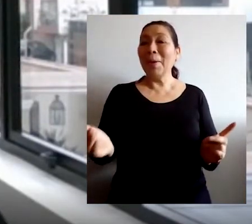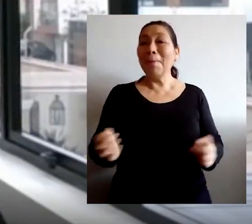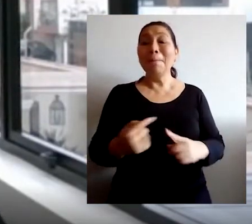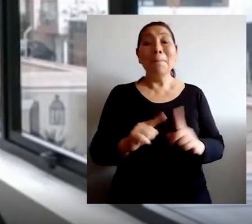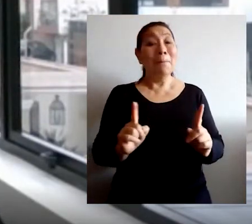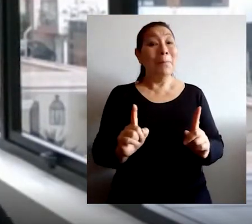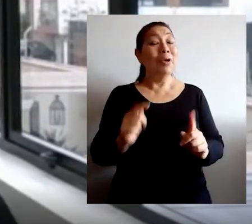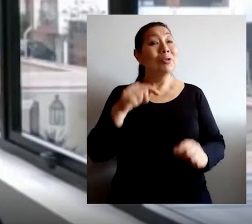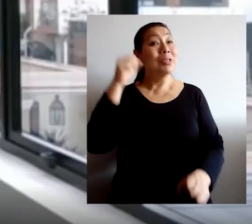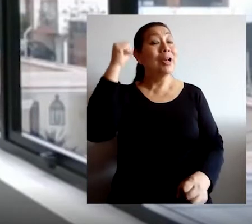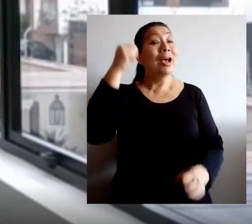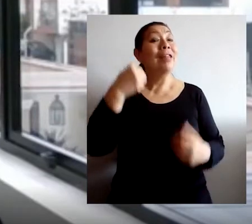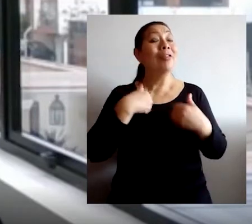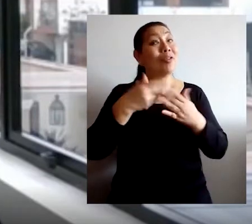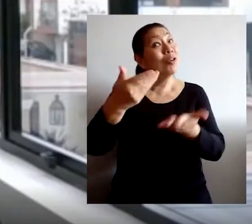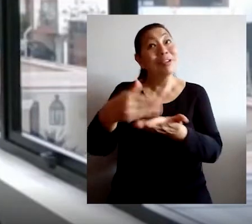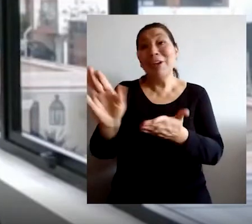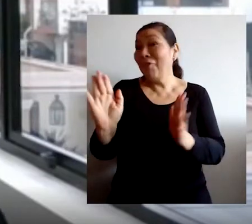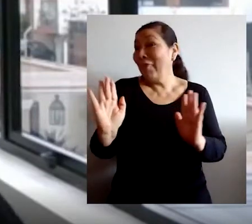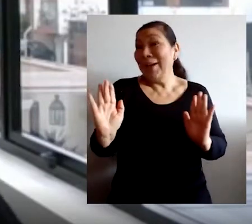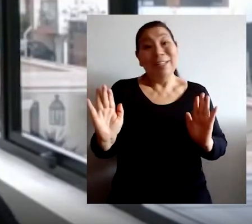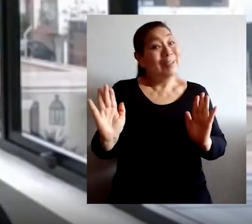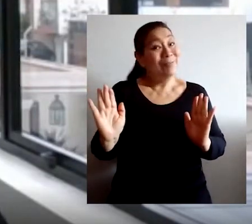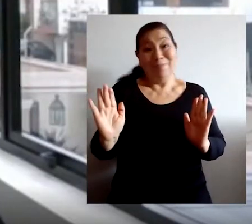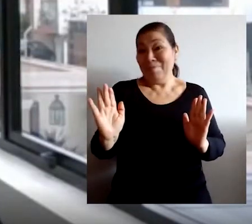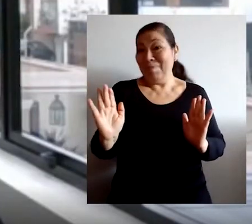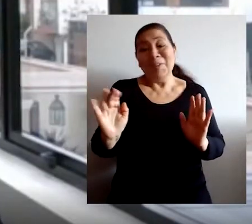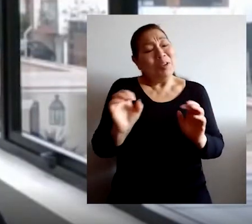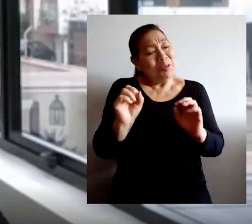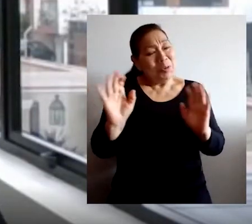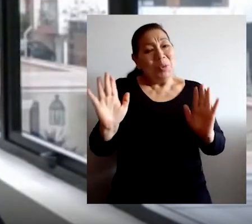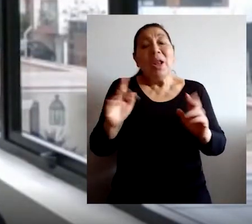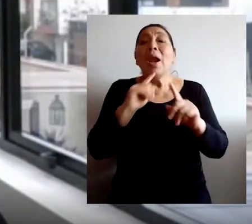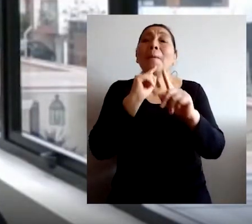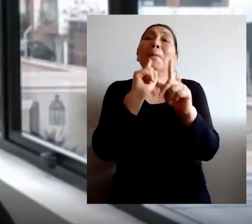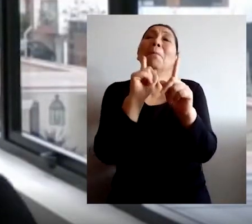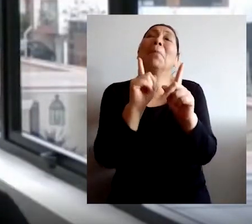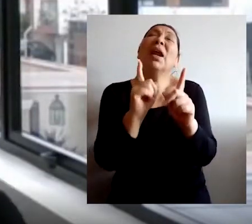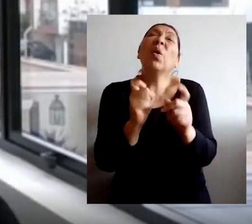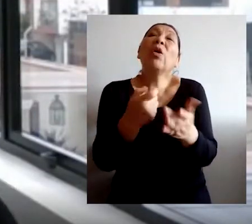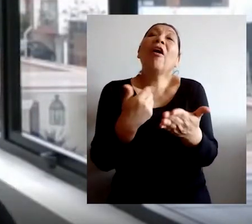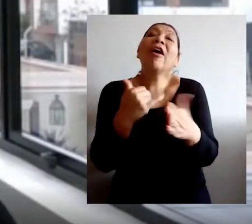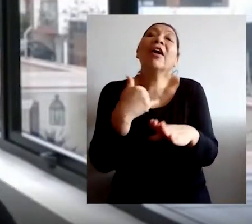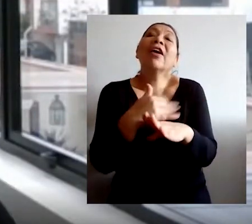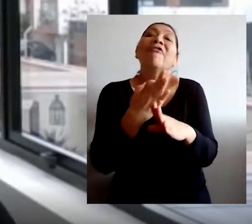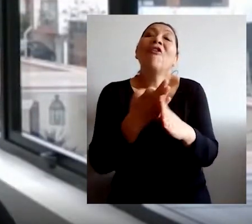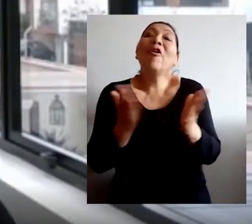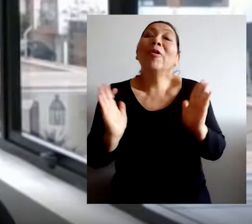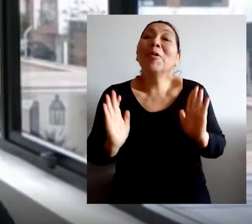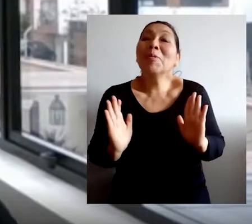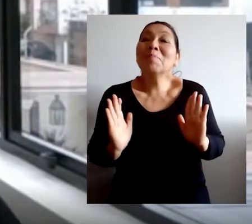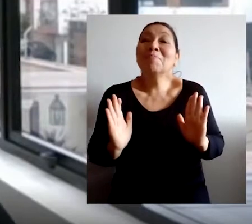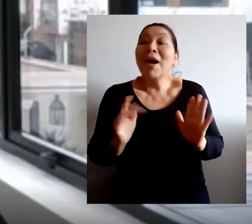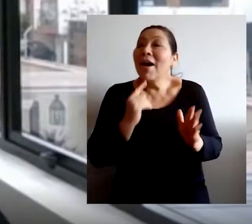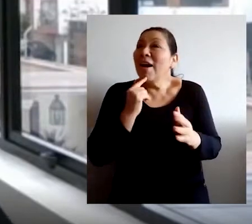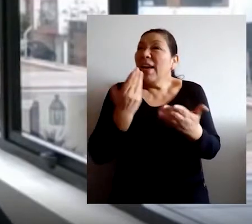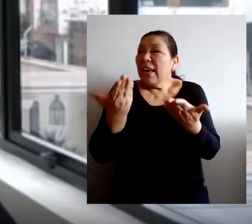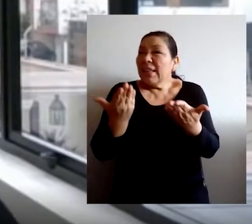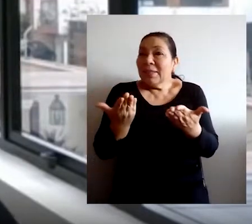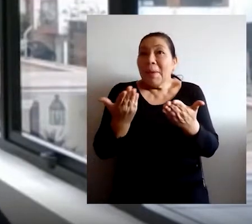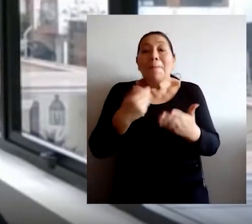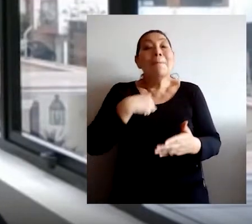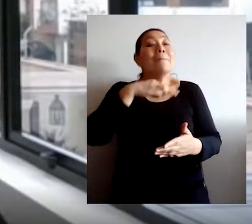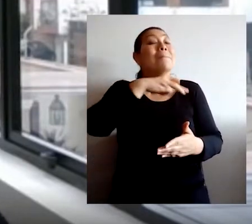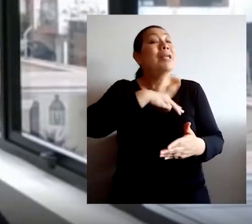mi patrocinada gana, pues se tienen que ir. Pero en realidad eso es secundario. La pregunta es, ¿en qué medida ese acto de